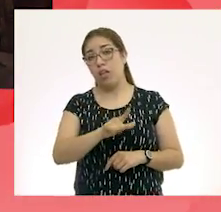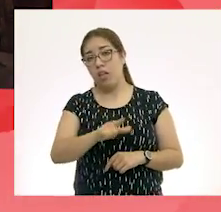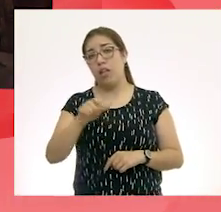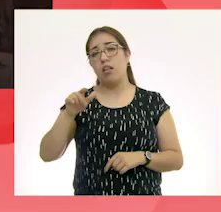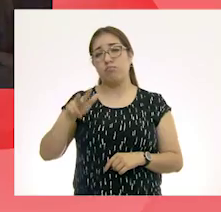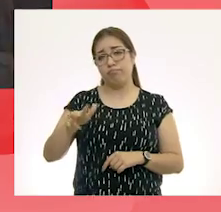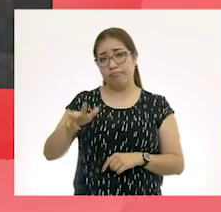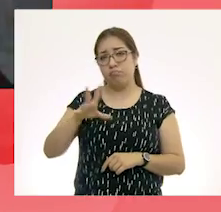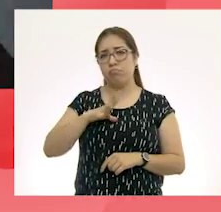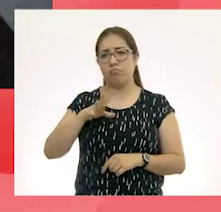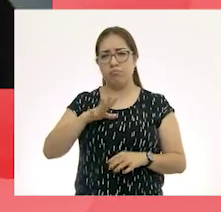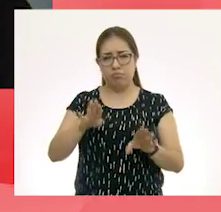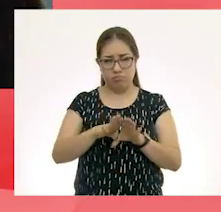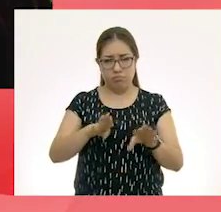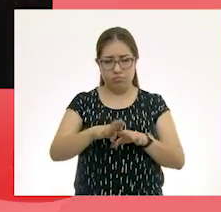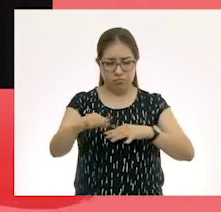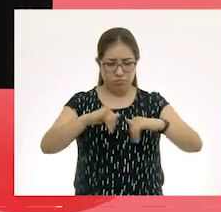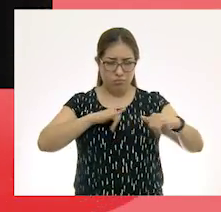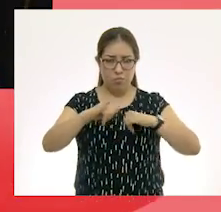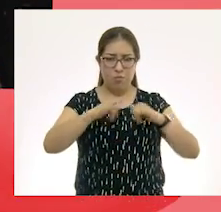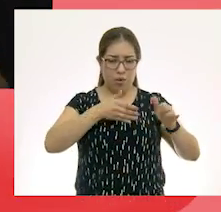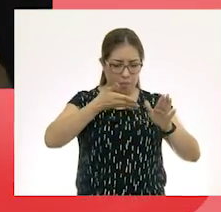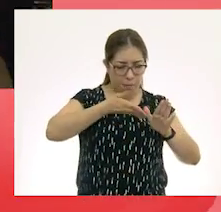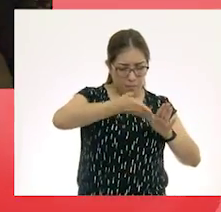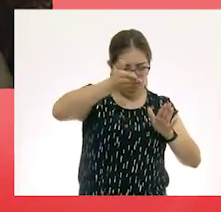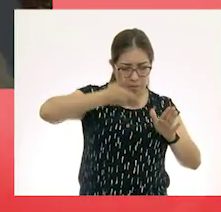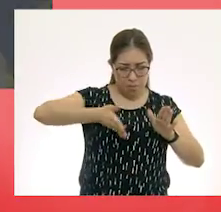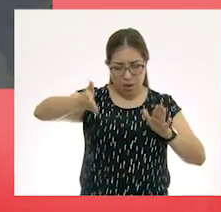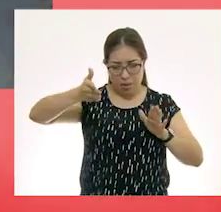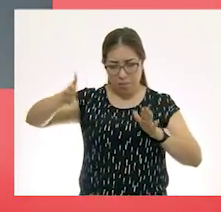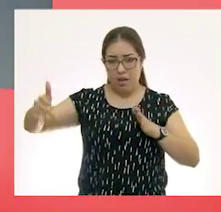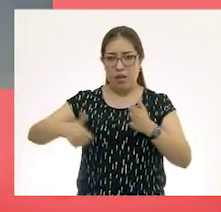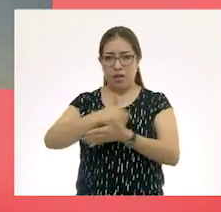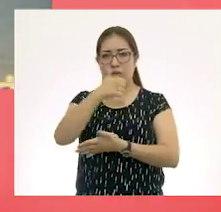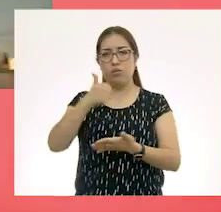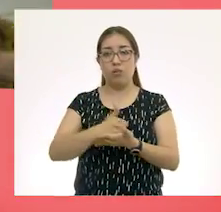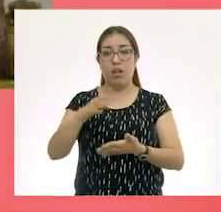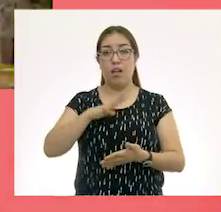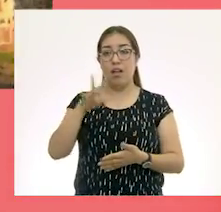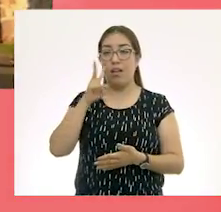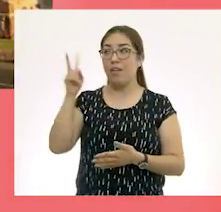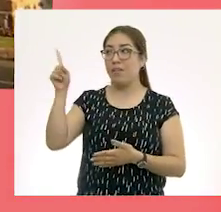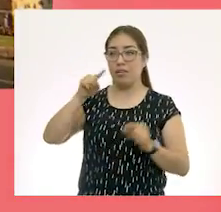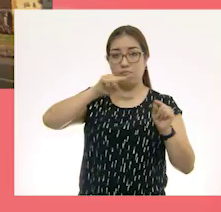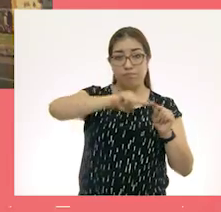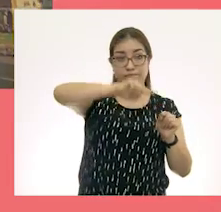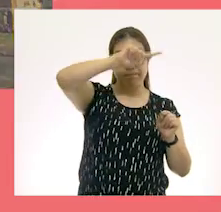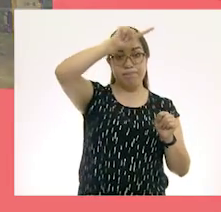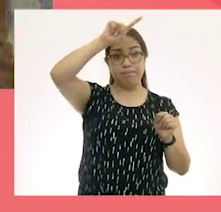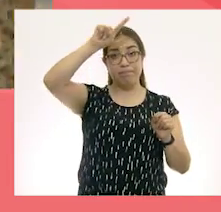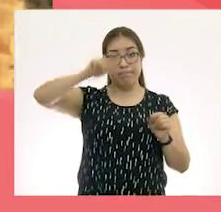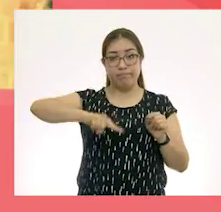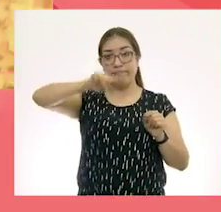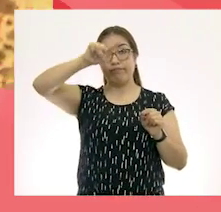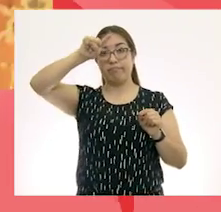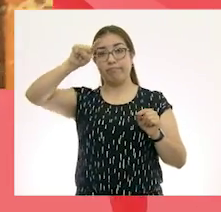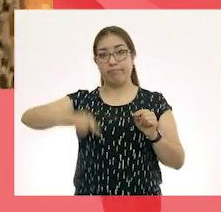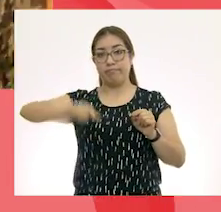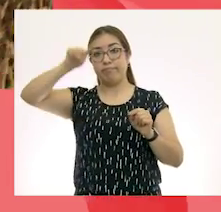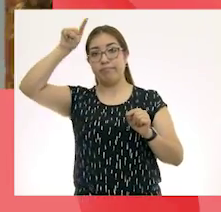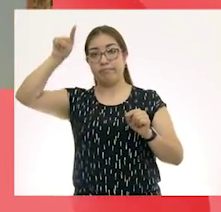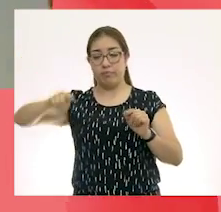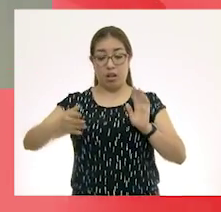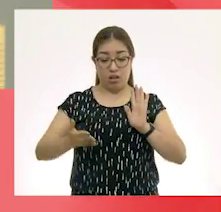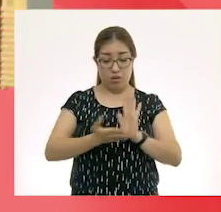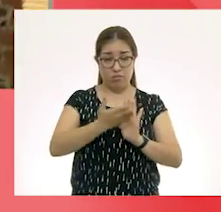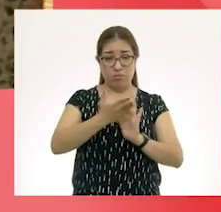de la ciudad. En nuestro recorrido se nos aparece imponente el Acueducto de Querétaro, que es una construcción monumental